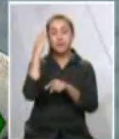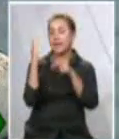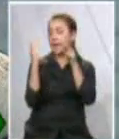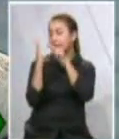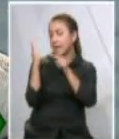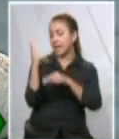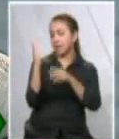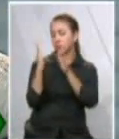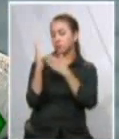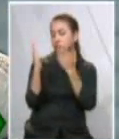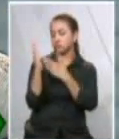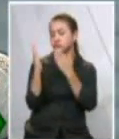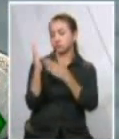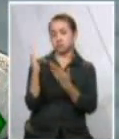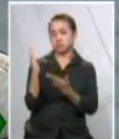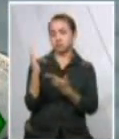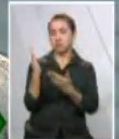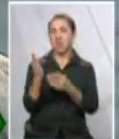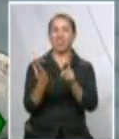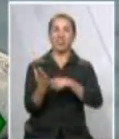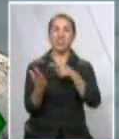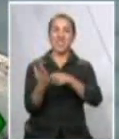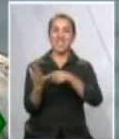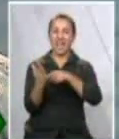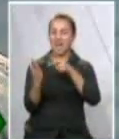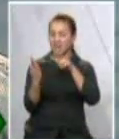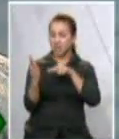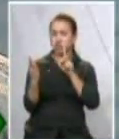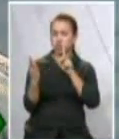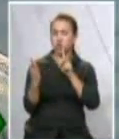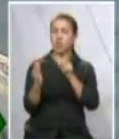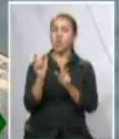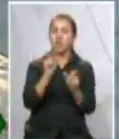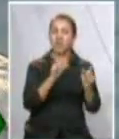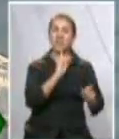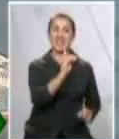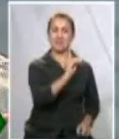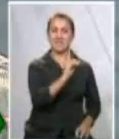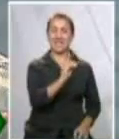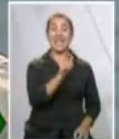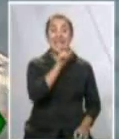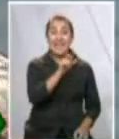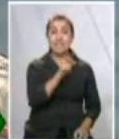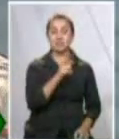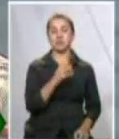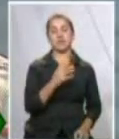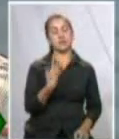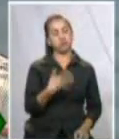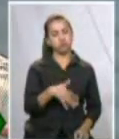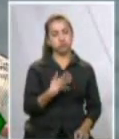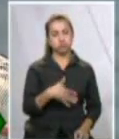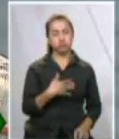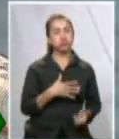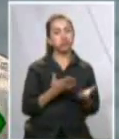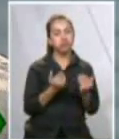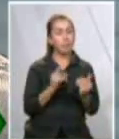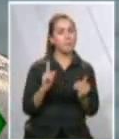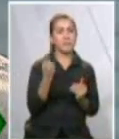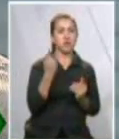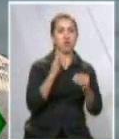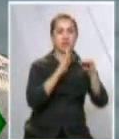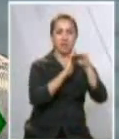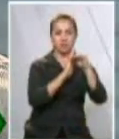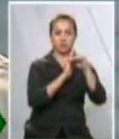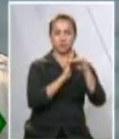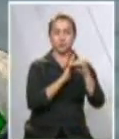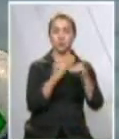que leyendo en digital, ¿no? Para una persona con discapacidad la tecnología es esencial, o sea, realmente es el puente para la inclusión, como decía el